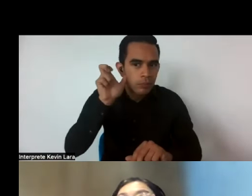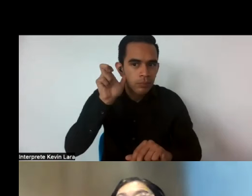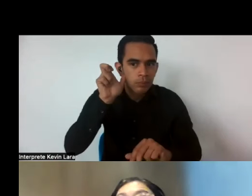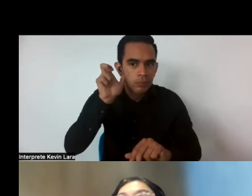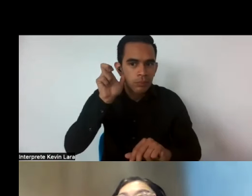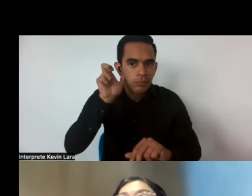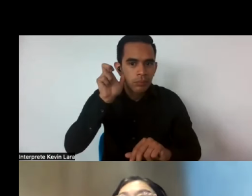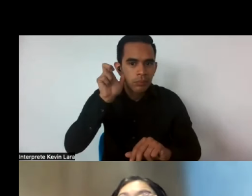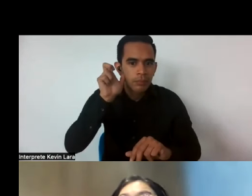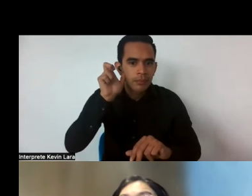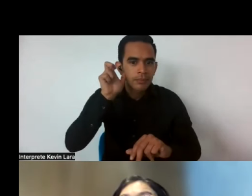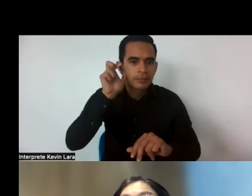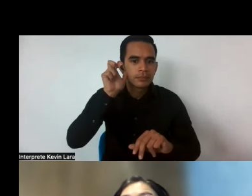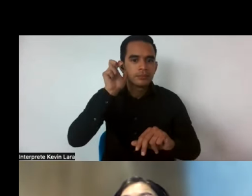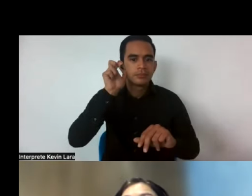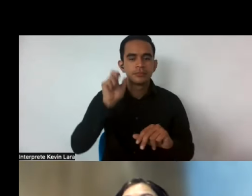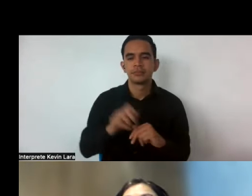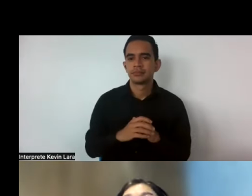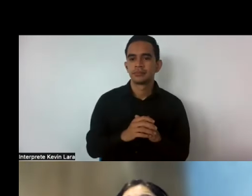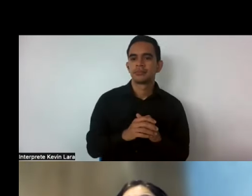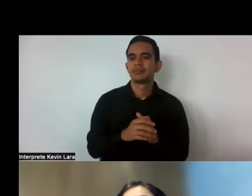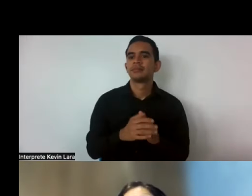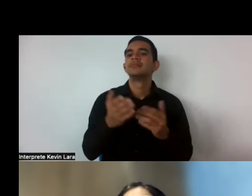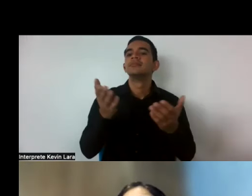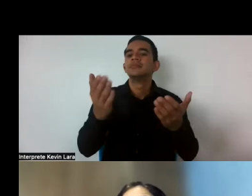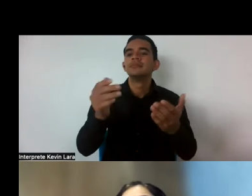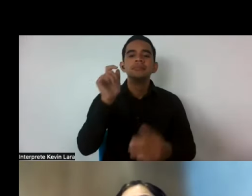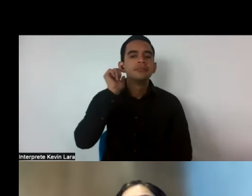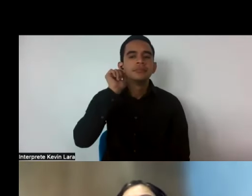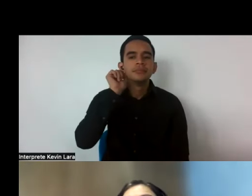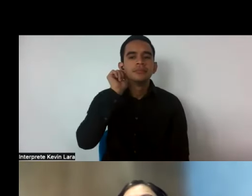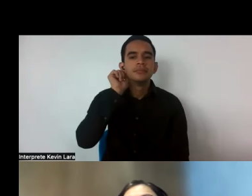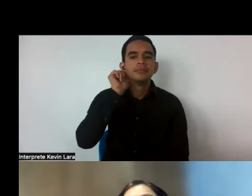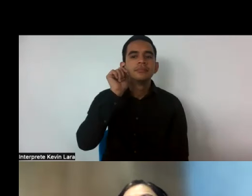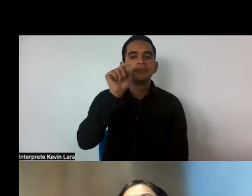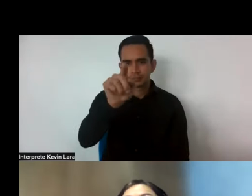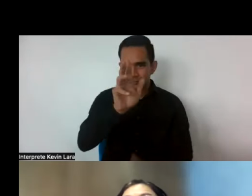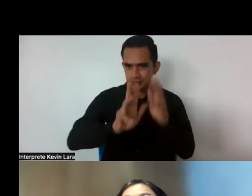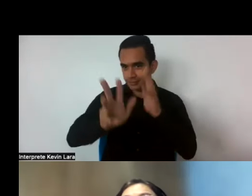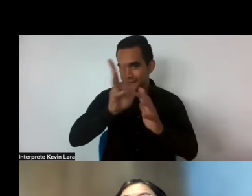Sara, a ver, Sara habla. Sara puede compartir las señas.